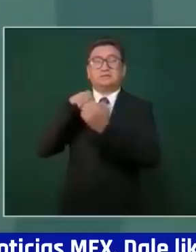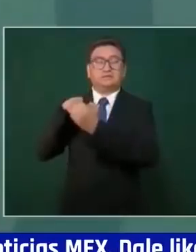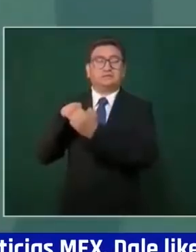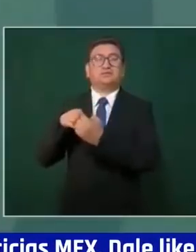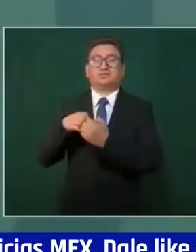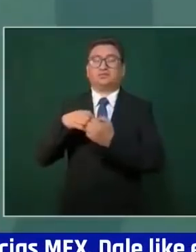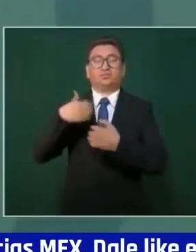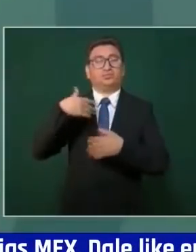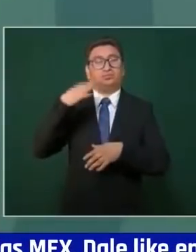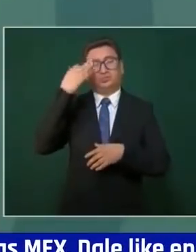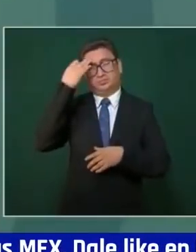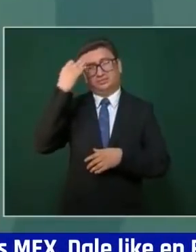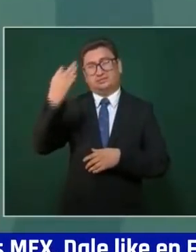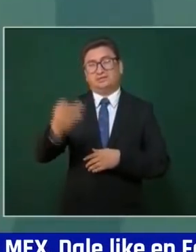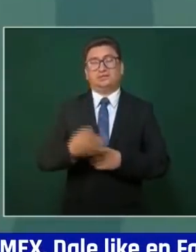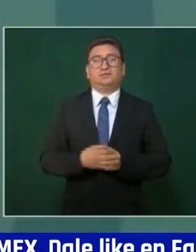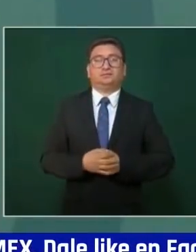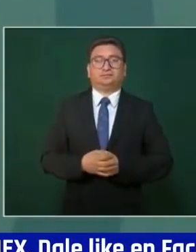mucho tiempo.